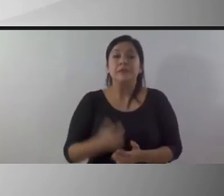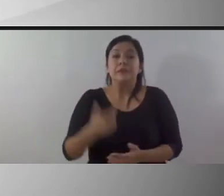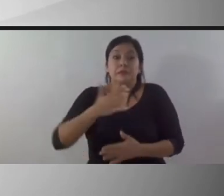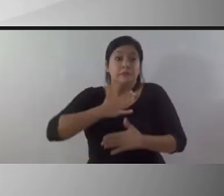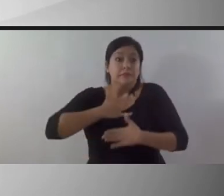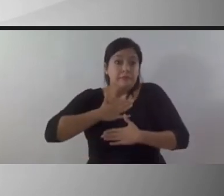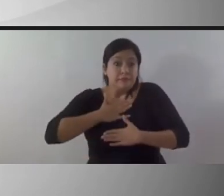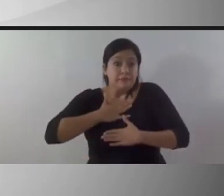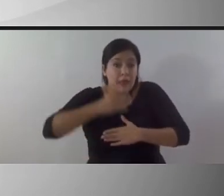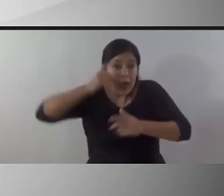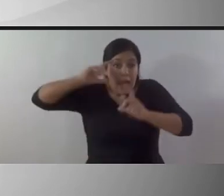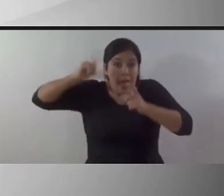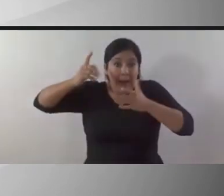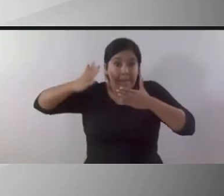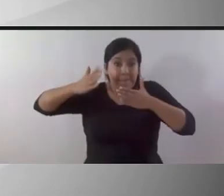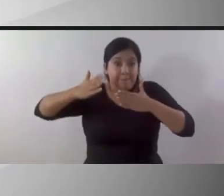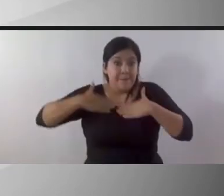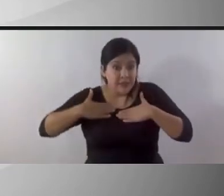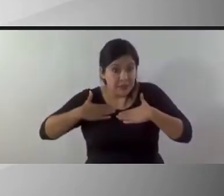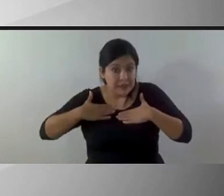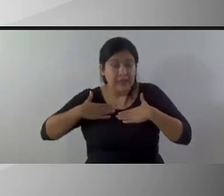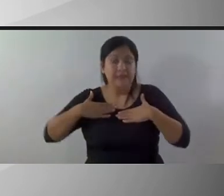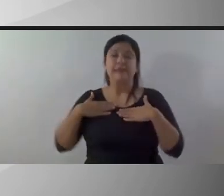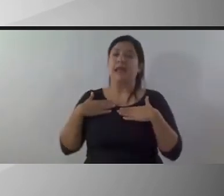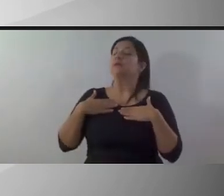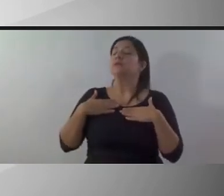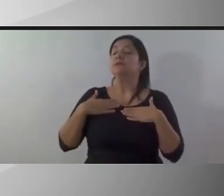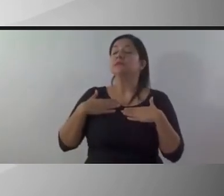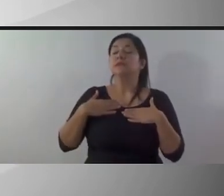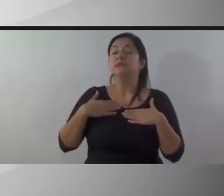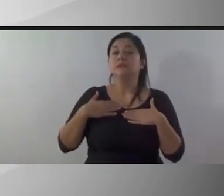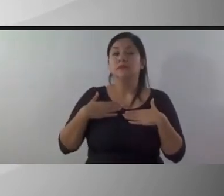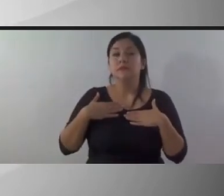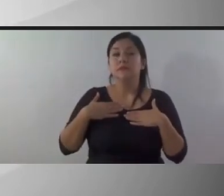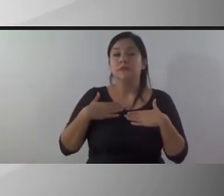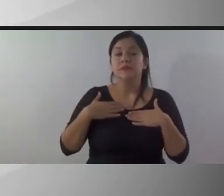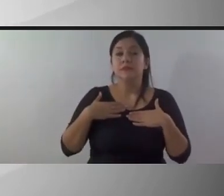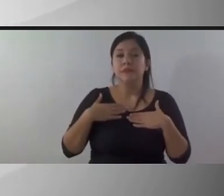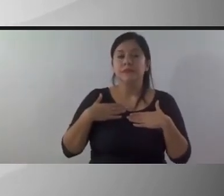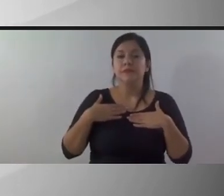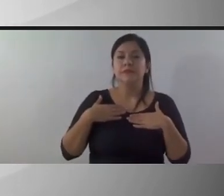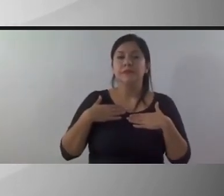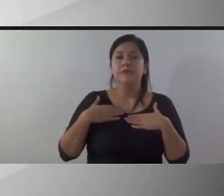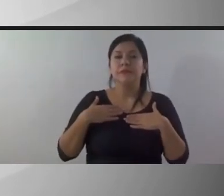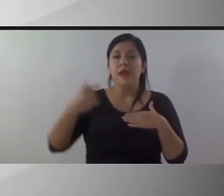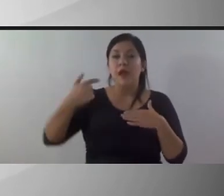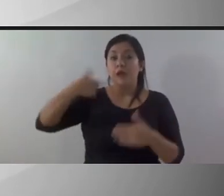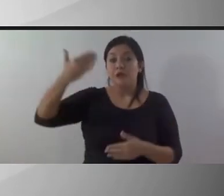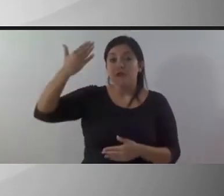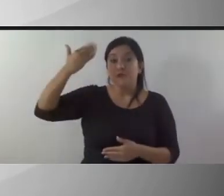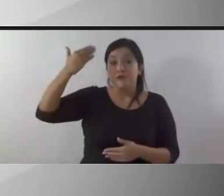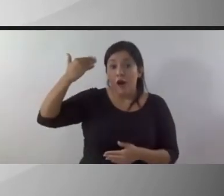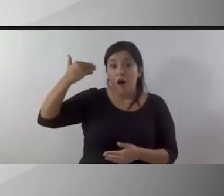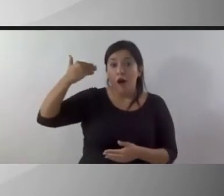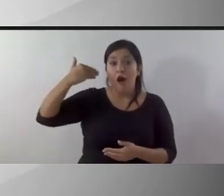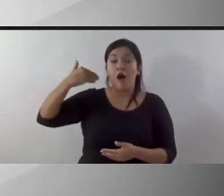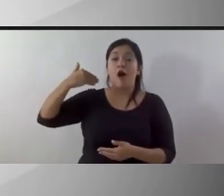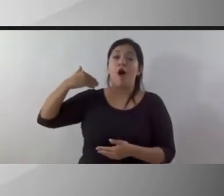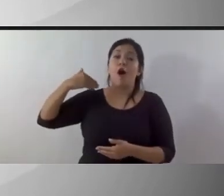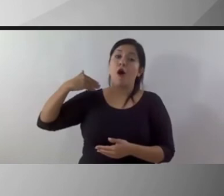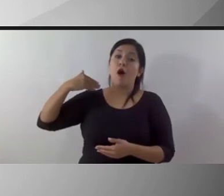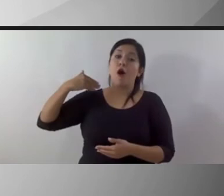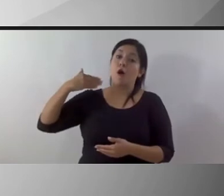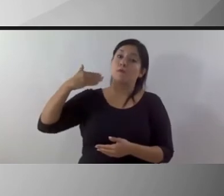En mi experiencia, digamos, de formación, yo me crié, digamos, en